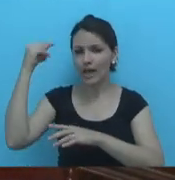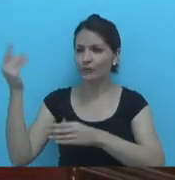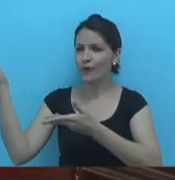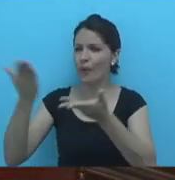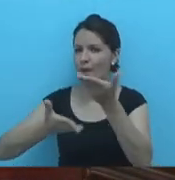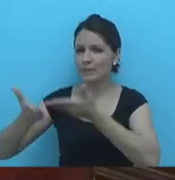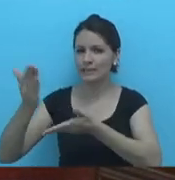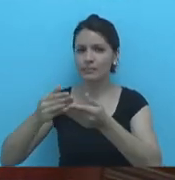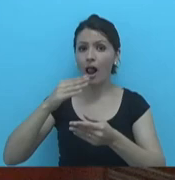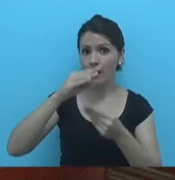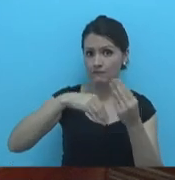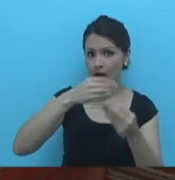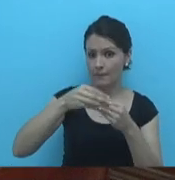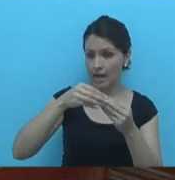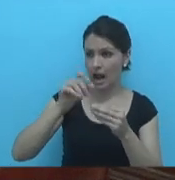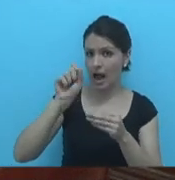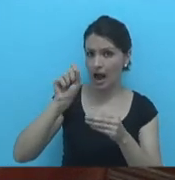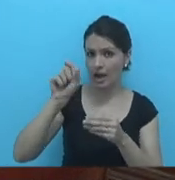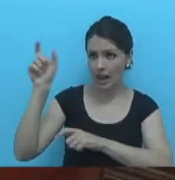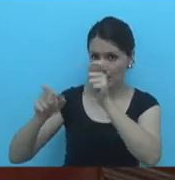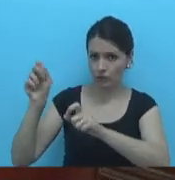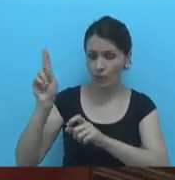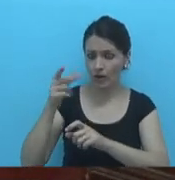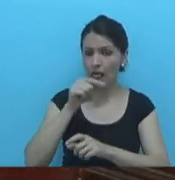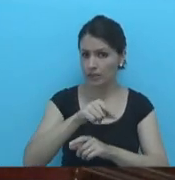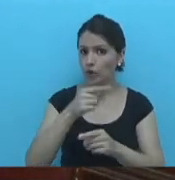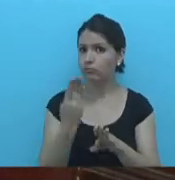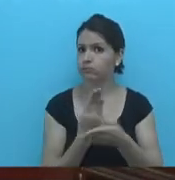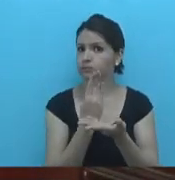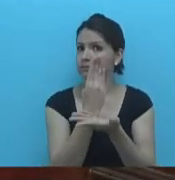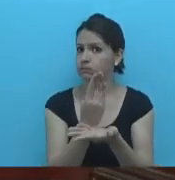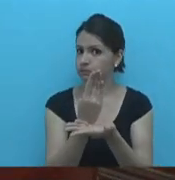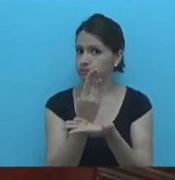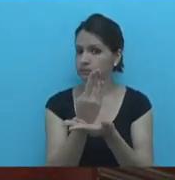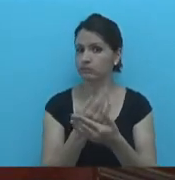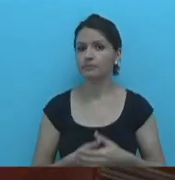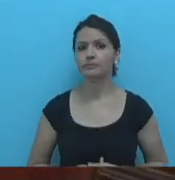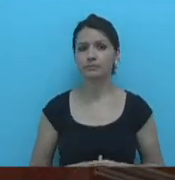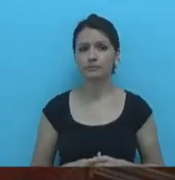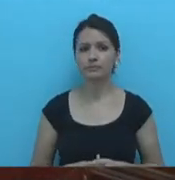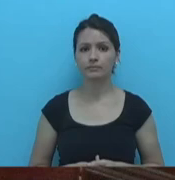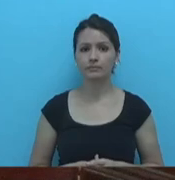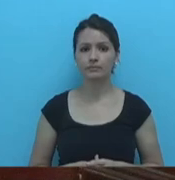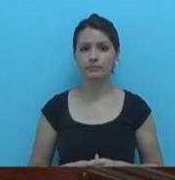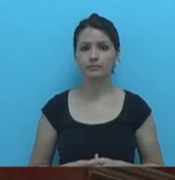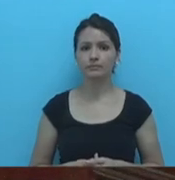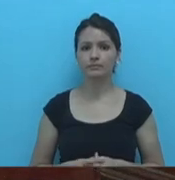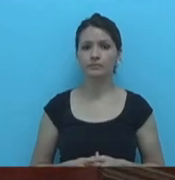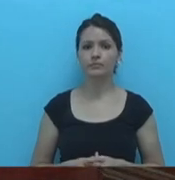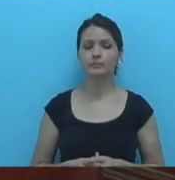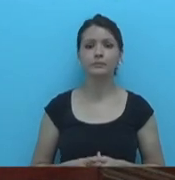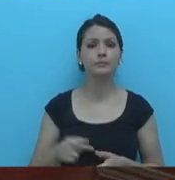los familiares de las víctimas tengan un activo protagonismo en el desarrollo del mismo. Ya fue este